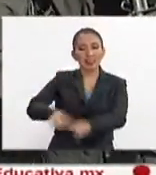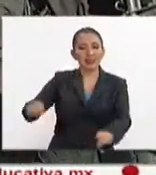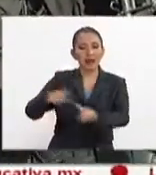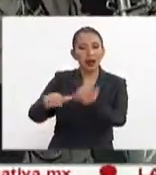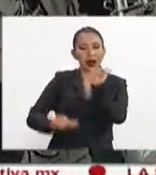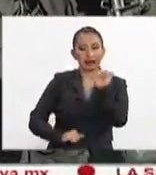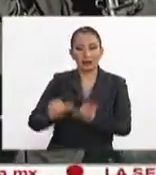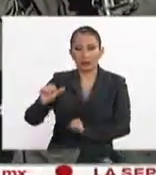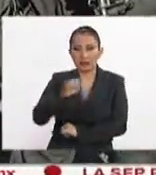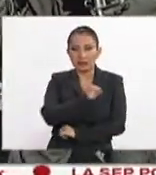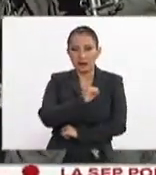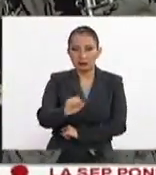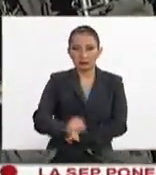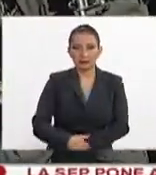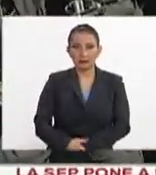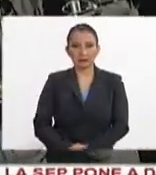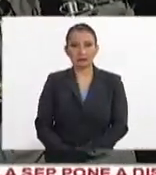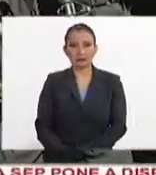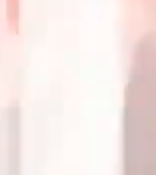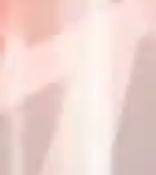diversas actividades criminales.